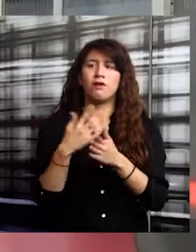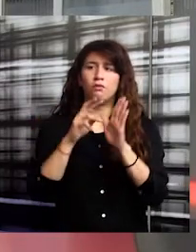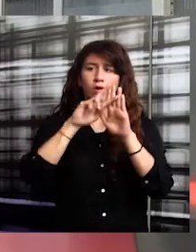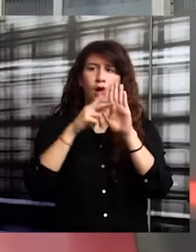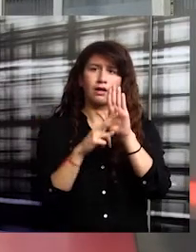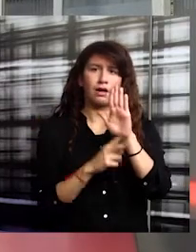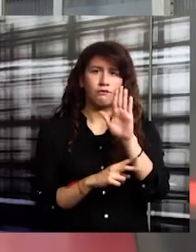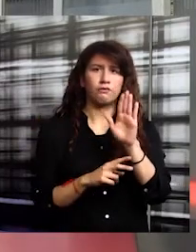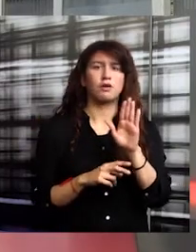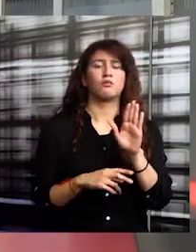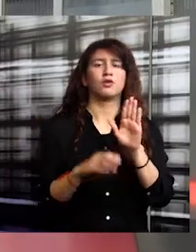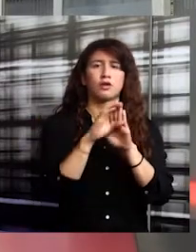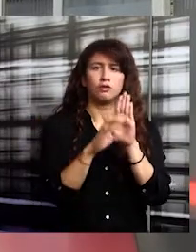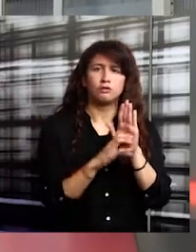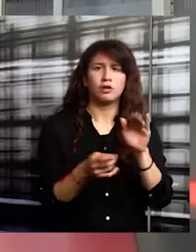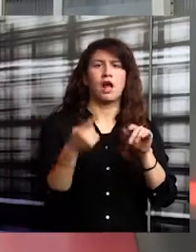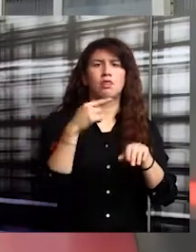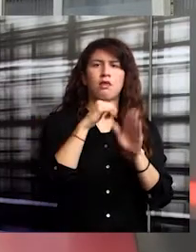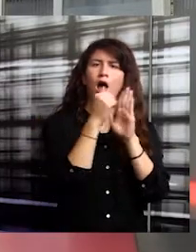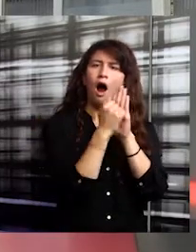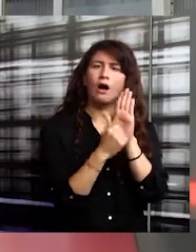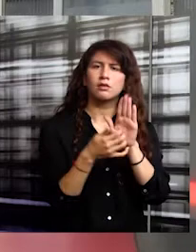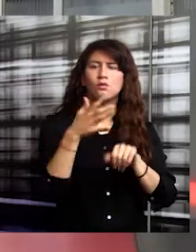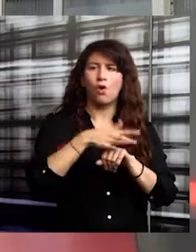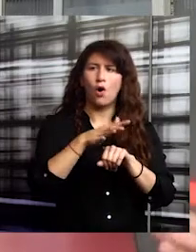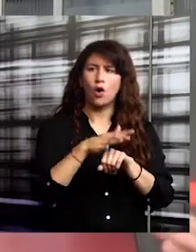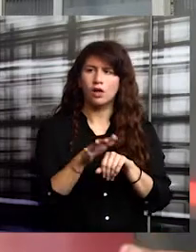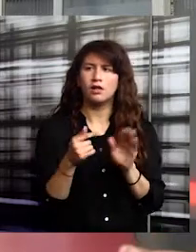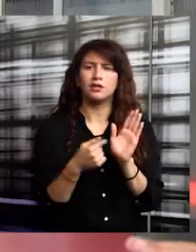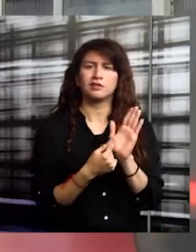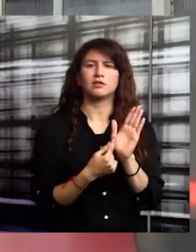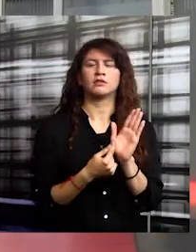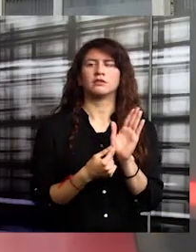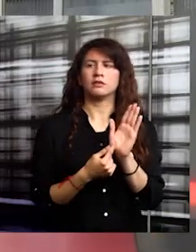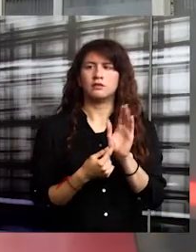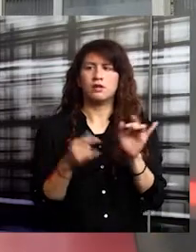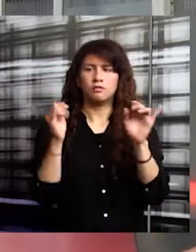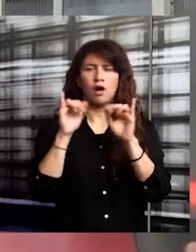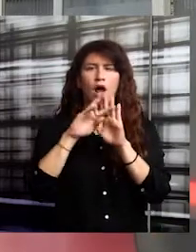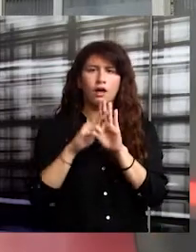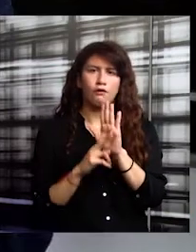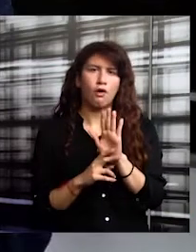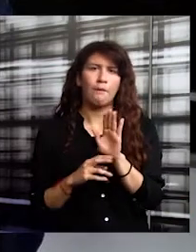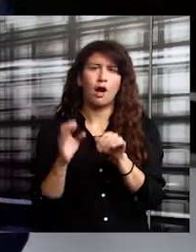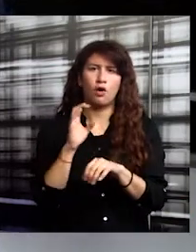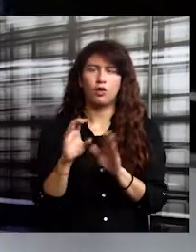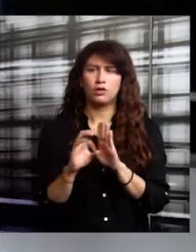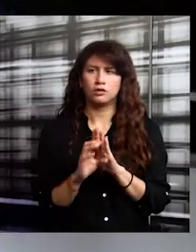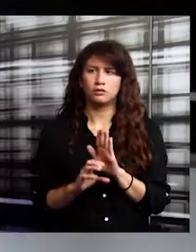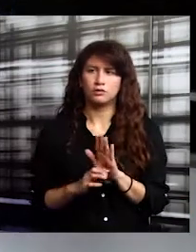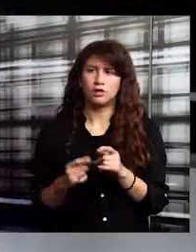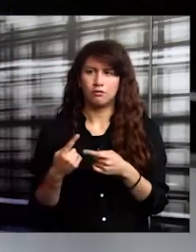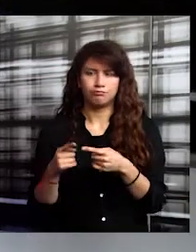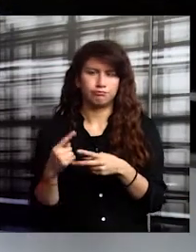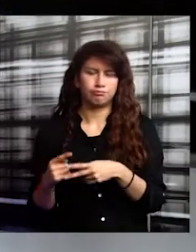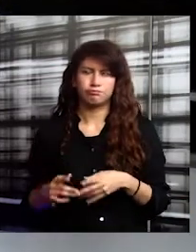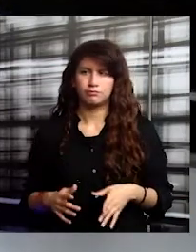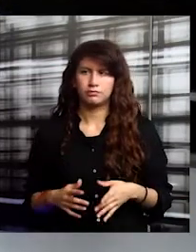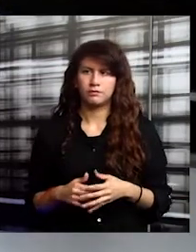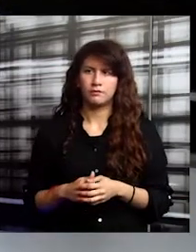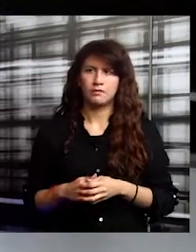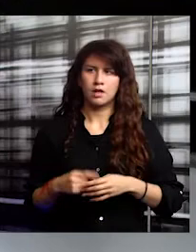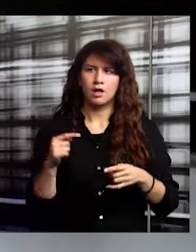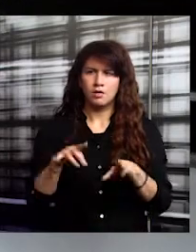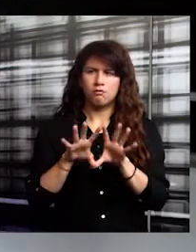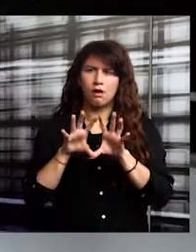las normas de las reformas constitucionales que están establecidas en la Antes de pasar de lleno a lo que es este acuerdo,